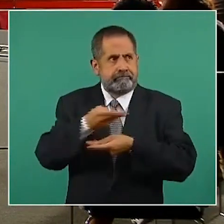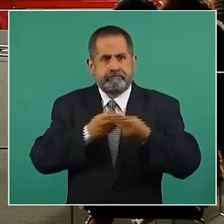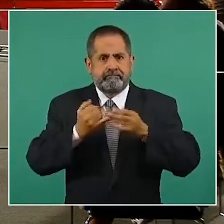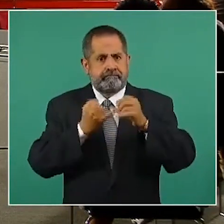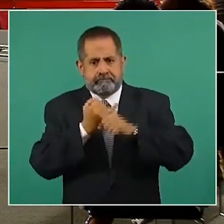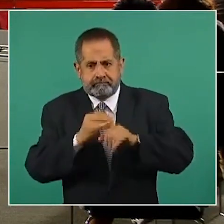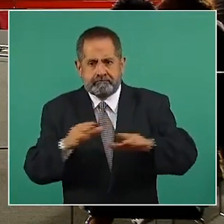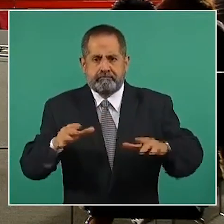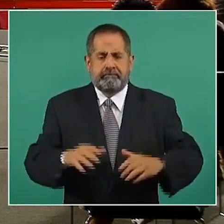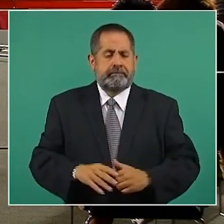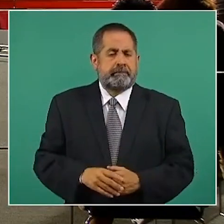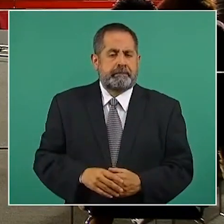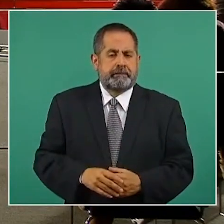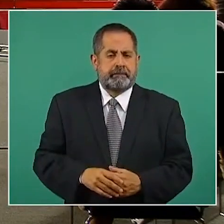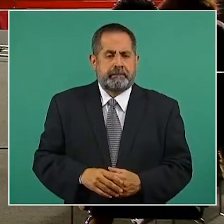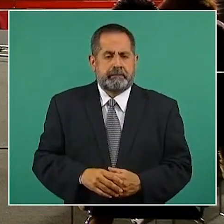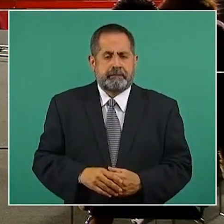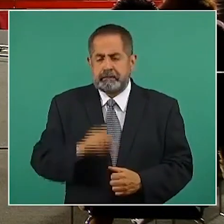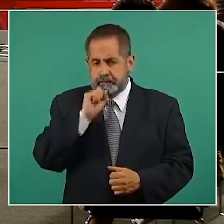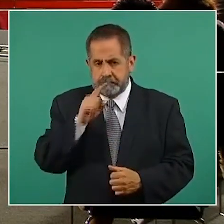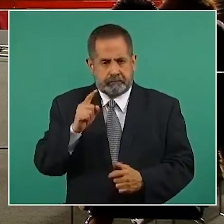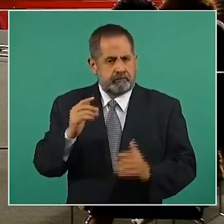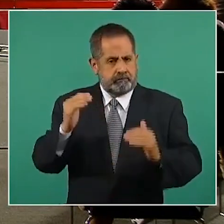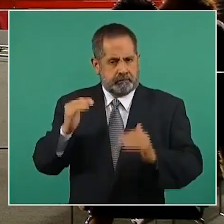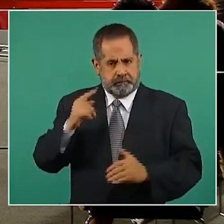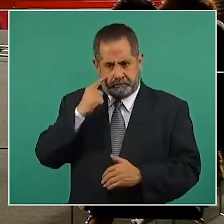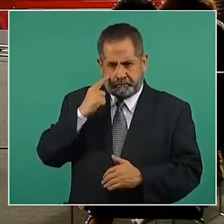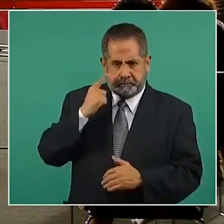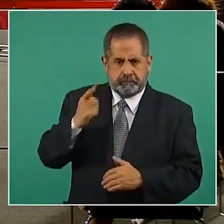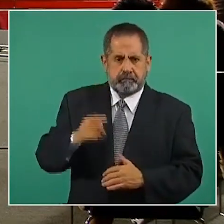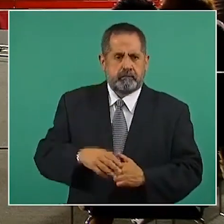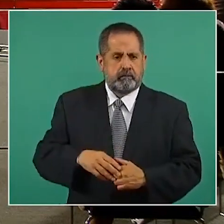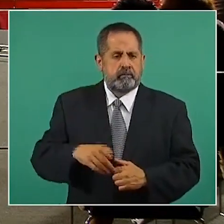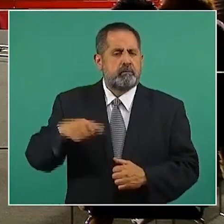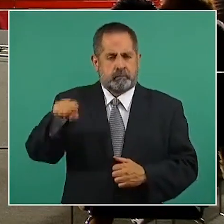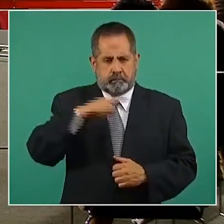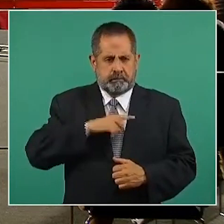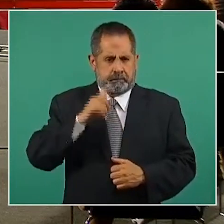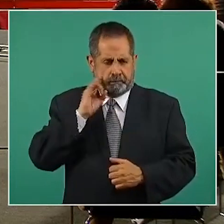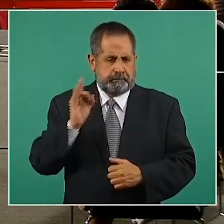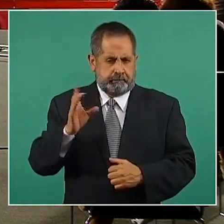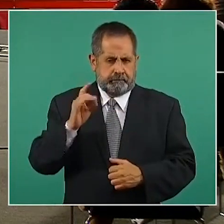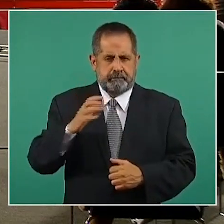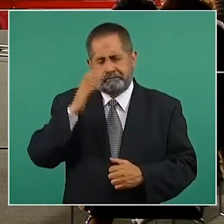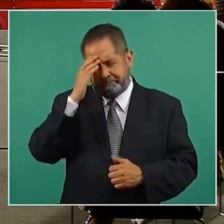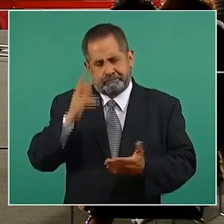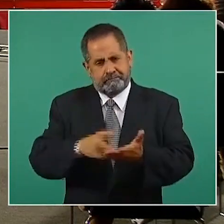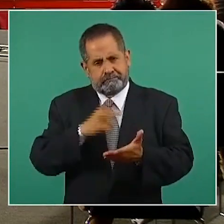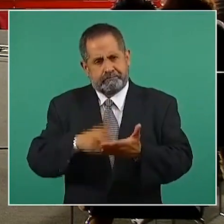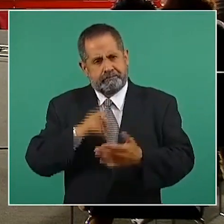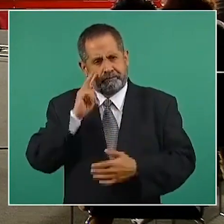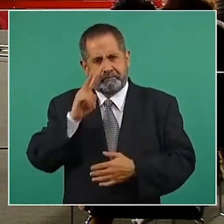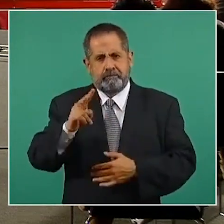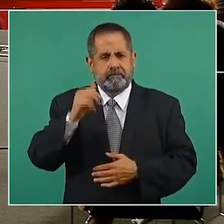Mexicana. La siguiente diapositiva muestra lo que ustedes han visto en múltiples ocasiones, sobre